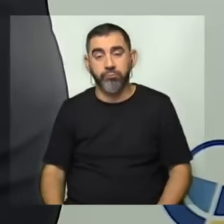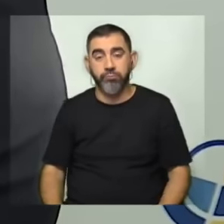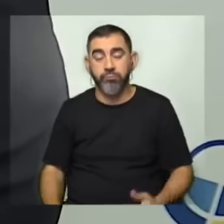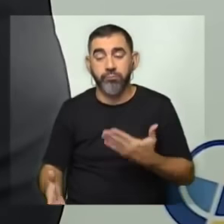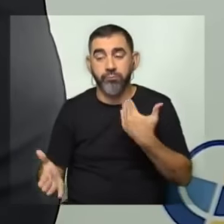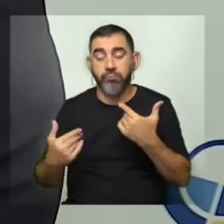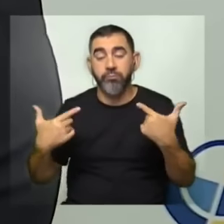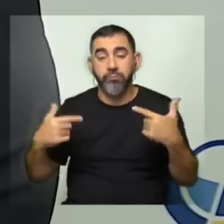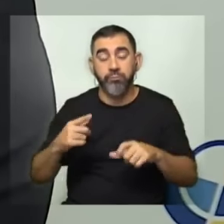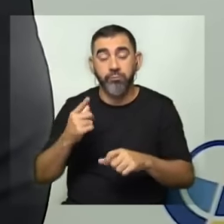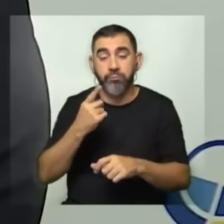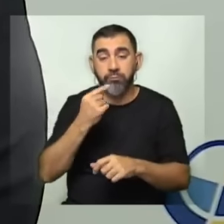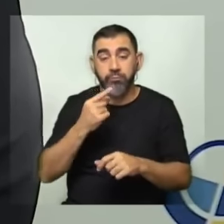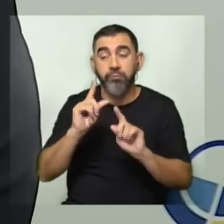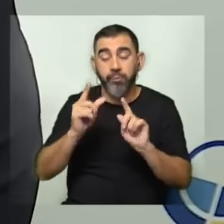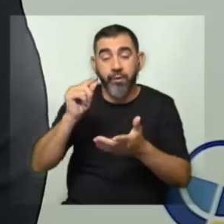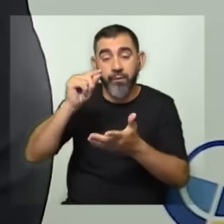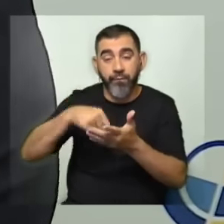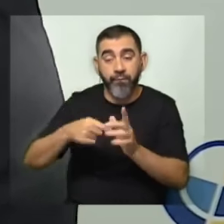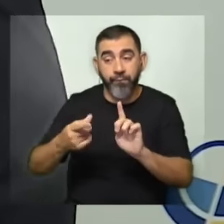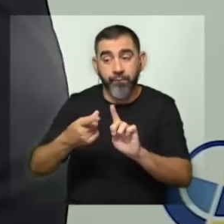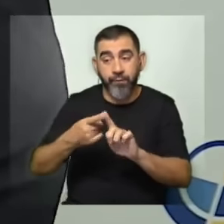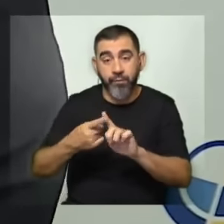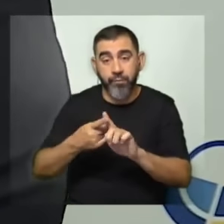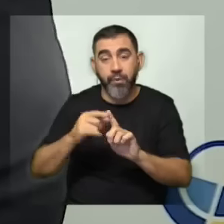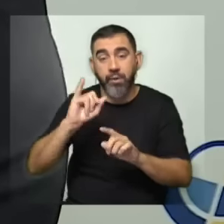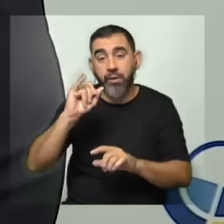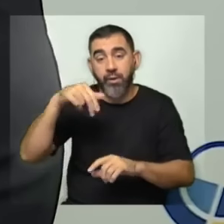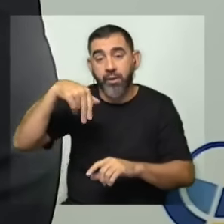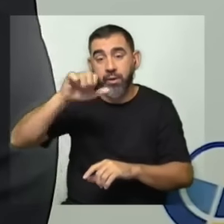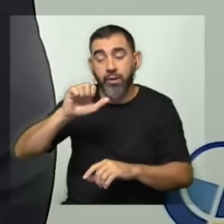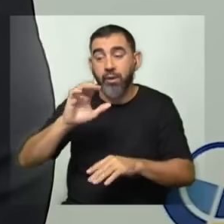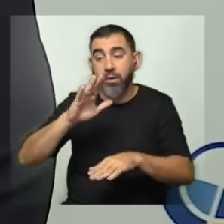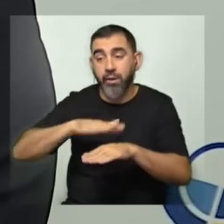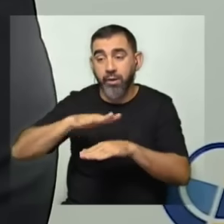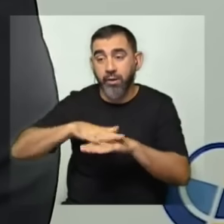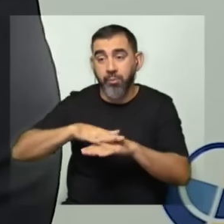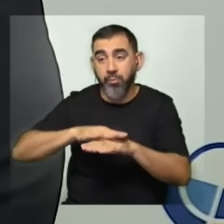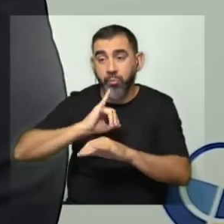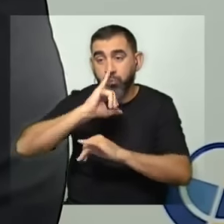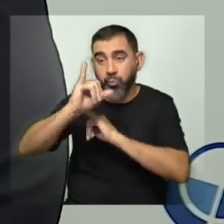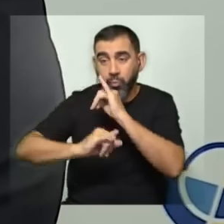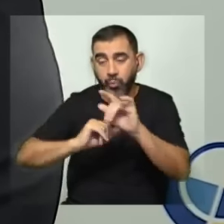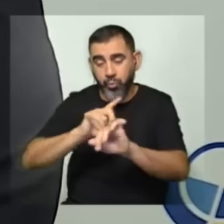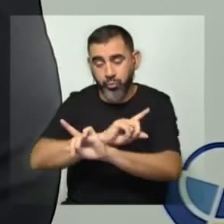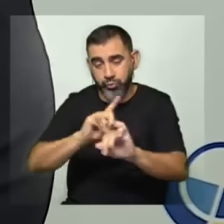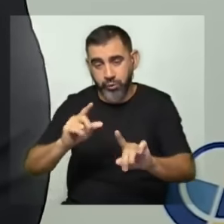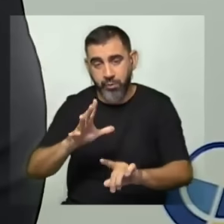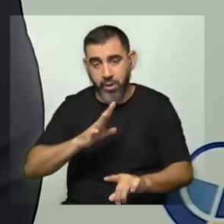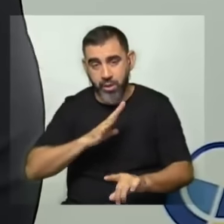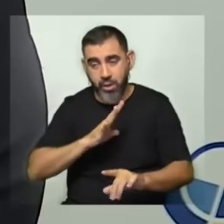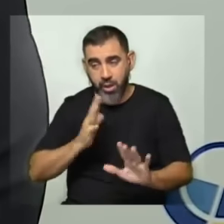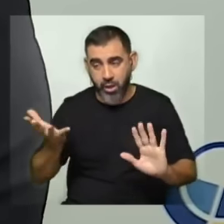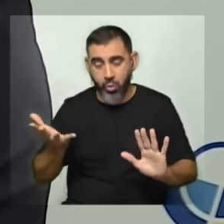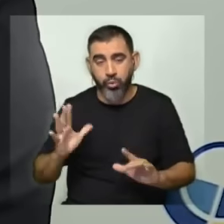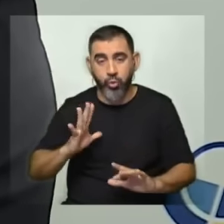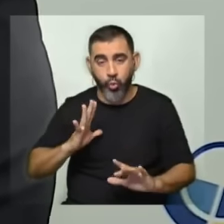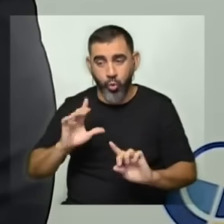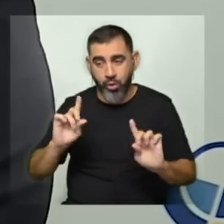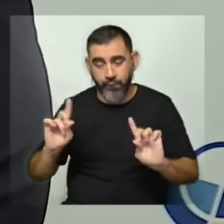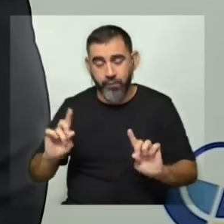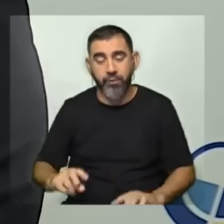términos de la firma de este acuerdo Marco que l se haga cargo de reportar las estadísticas basadas en denuncias eso no